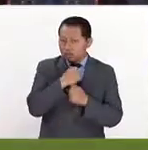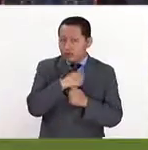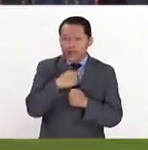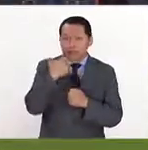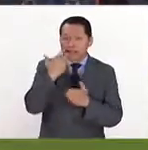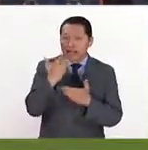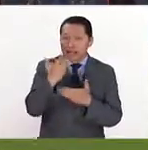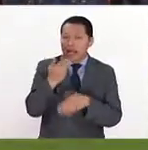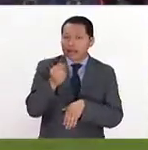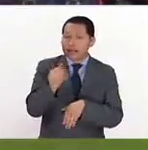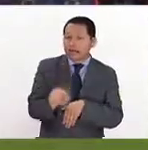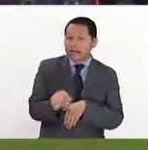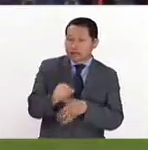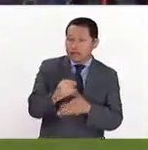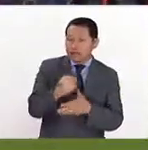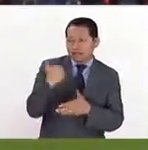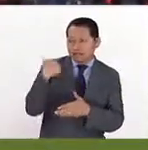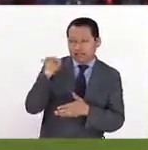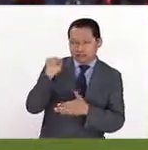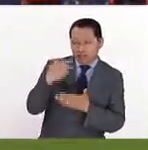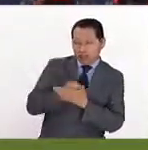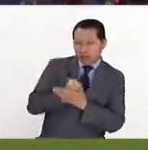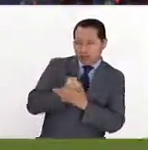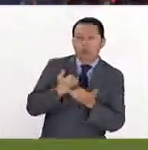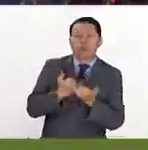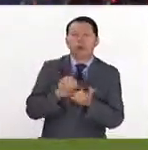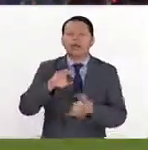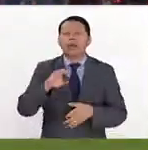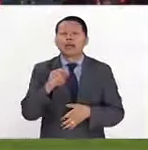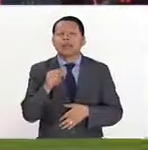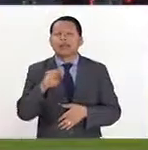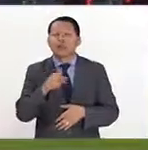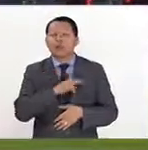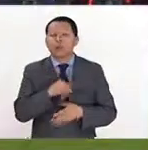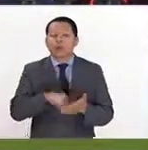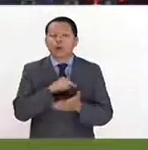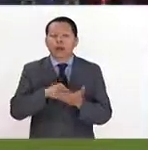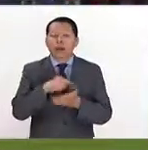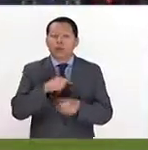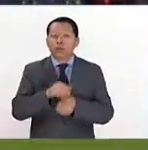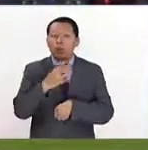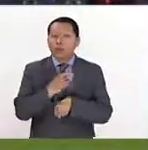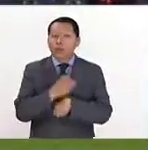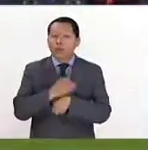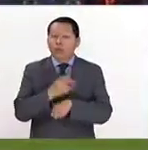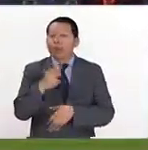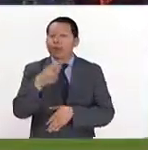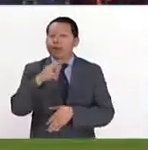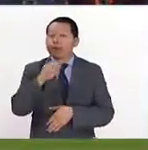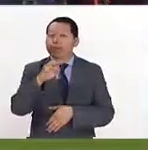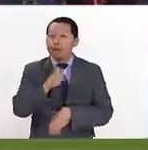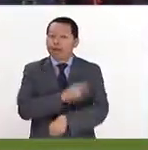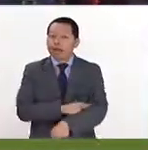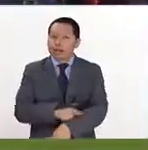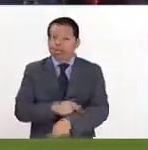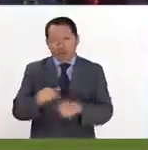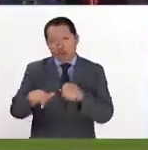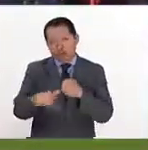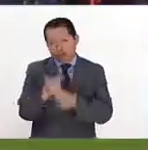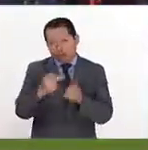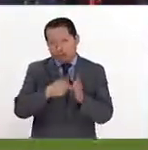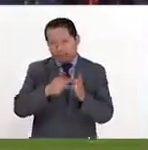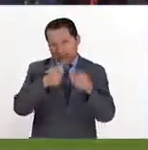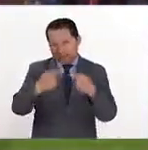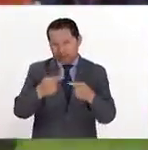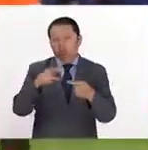victoria el sábado ante el Eibar, mientras que el Chelsea de Antonio Conte se encuentra en el lugar cuarto de la Premier League. 12 veces se han enfrentado, 18 goles